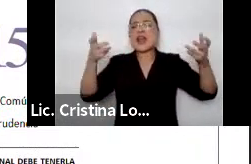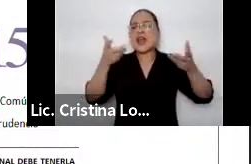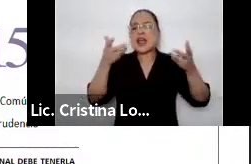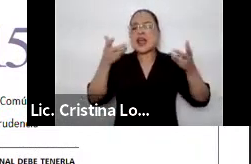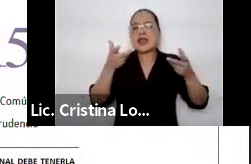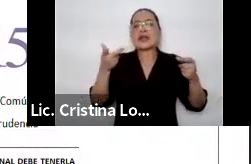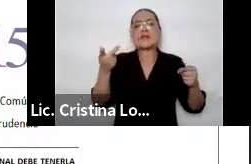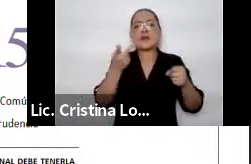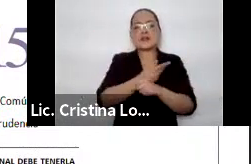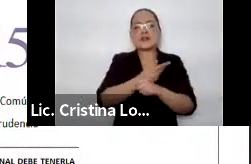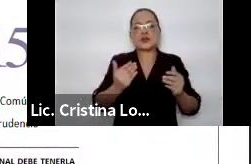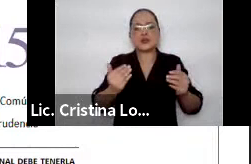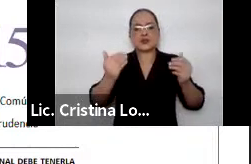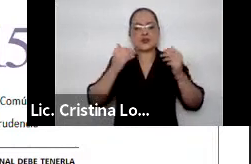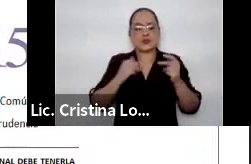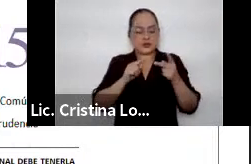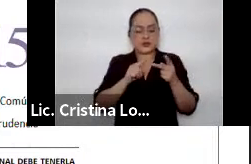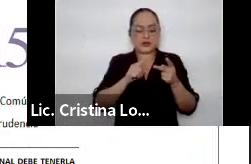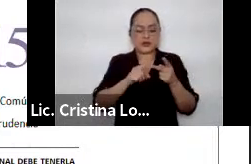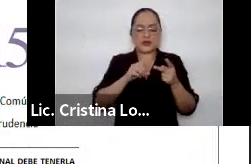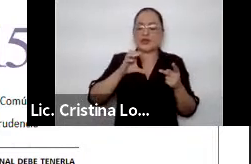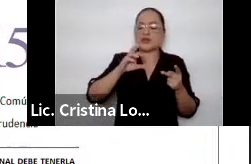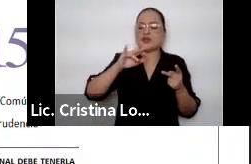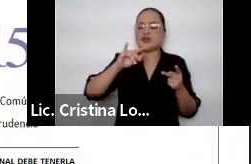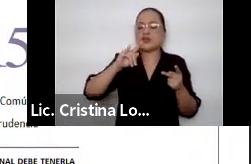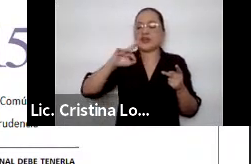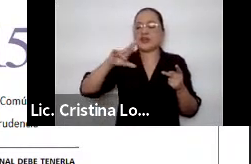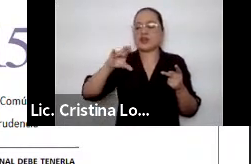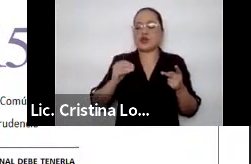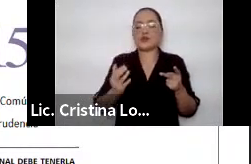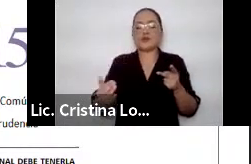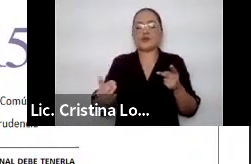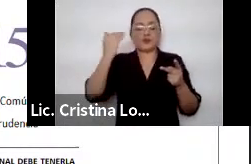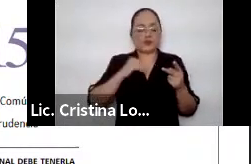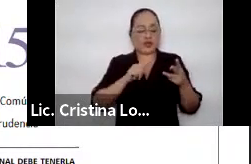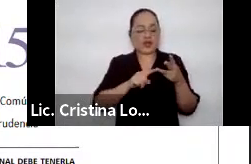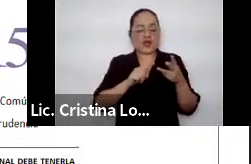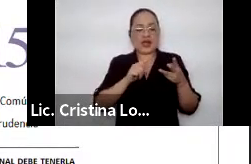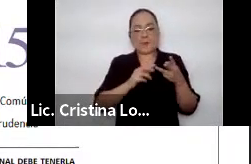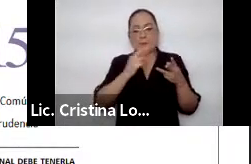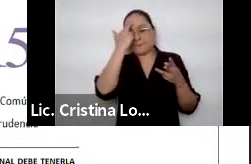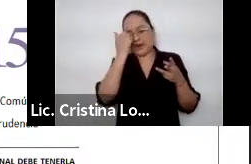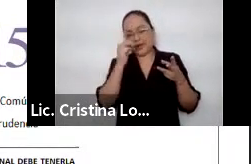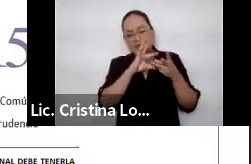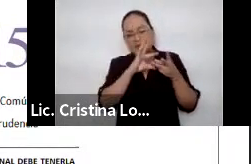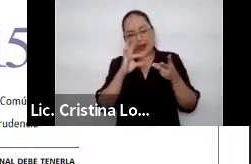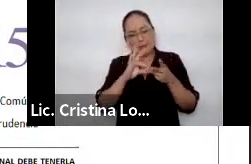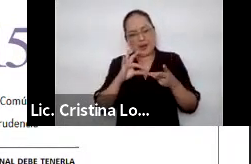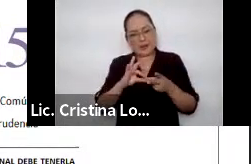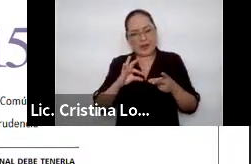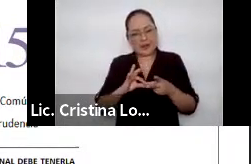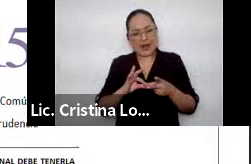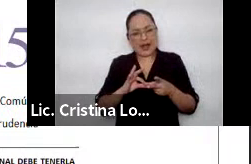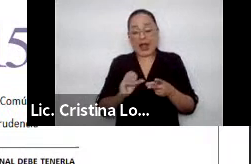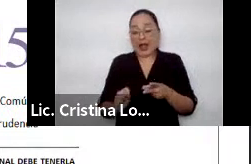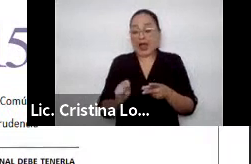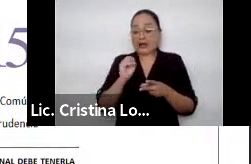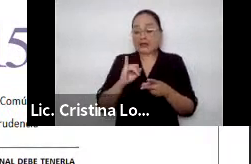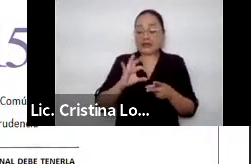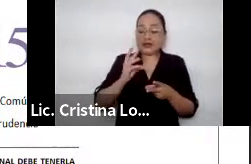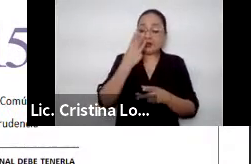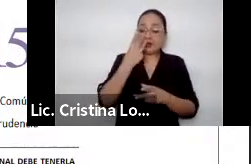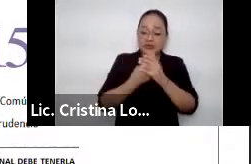a continuación criterio jurídico y por último justificación. Esto es, como les dije,